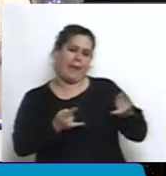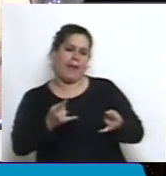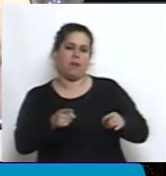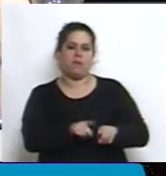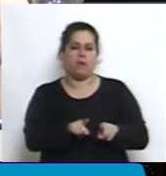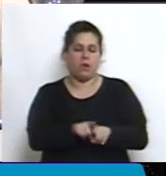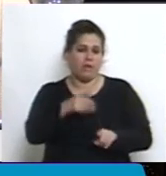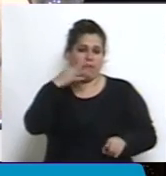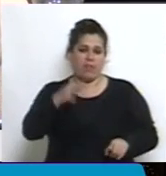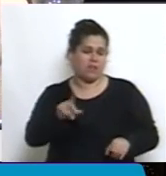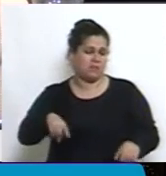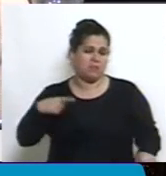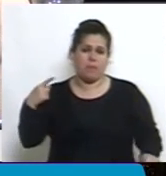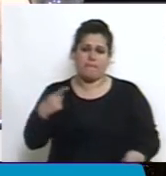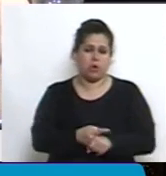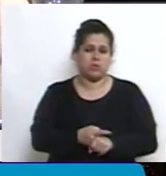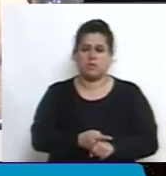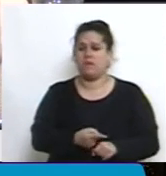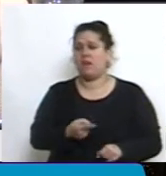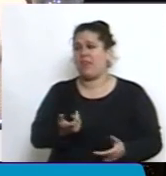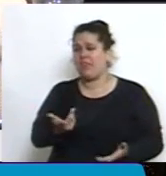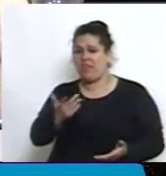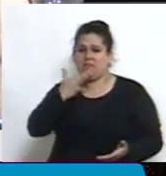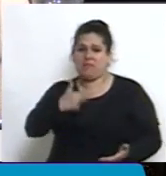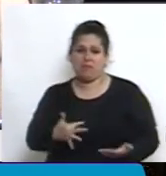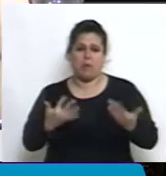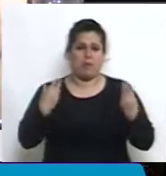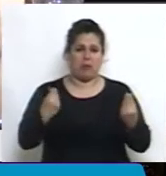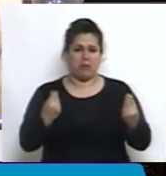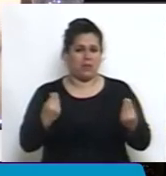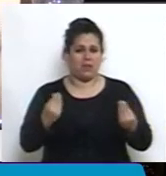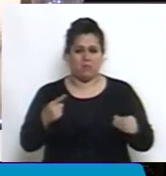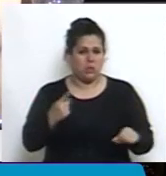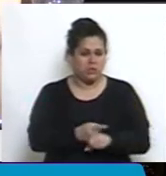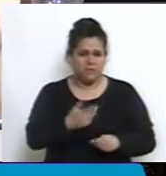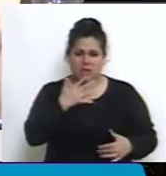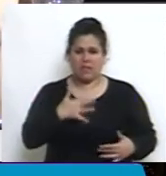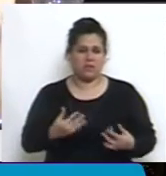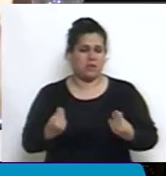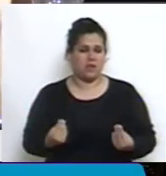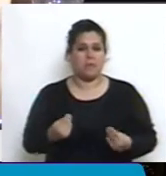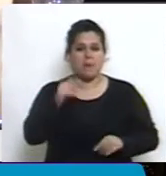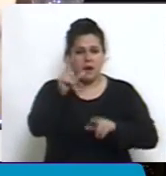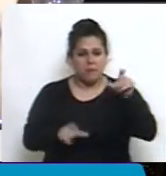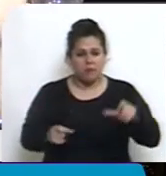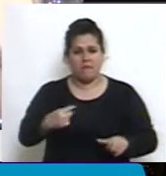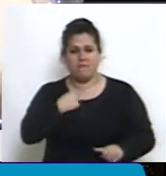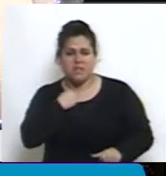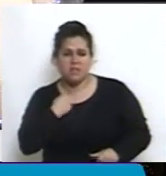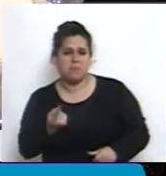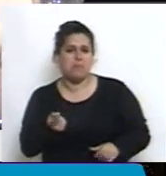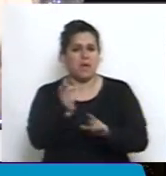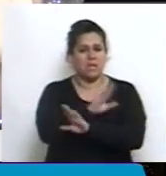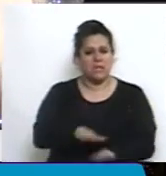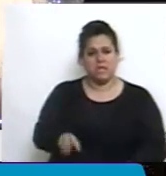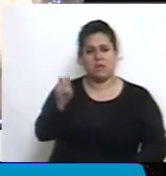absolutamente imposible de comprender para las víctimas, para los niños y